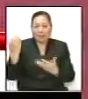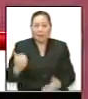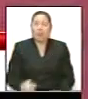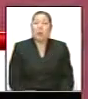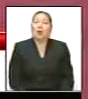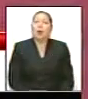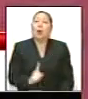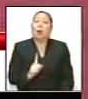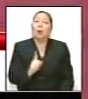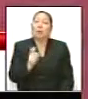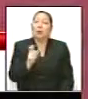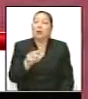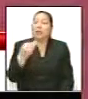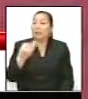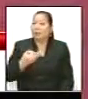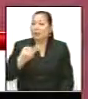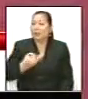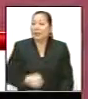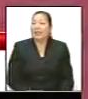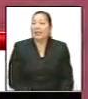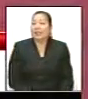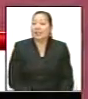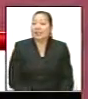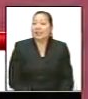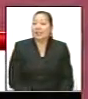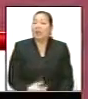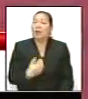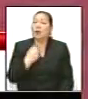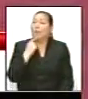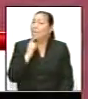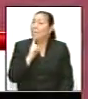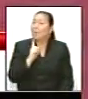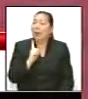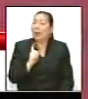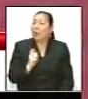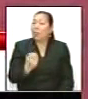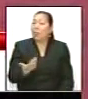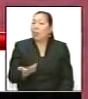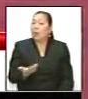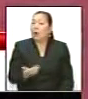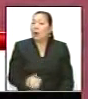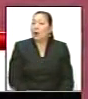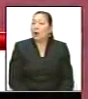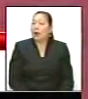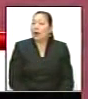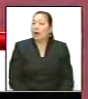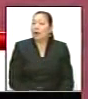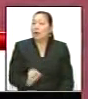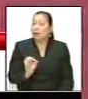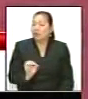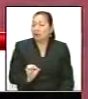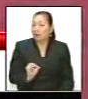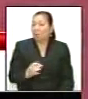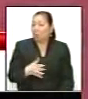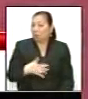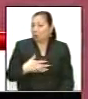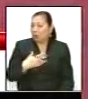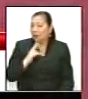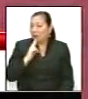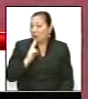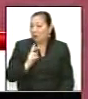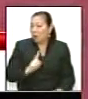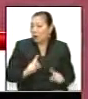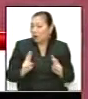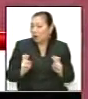algunos especialistas, la pregunta no es solamente si los especialistas van a poder absolver